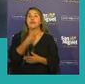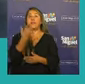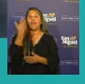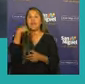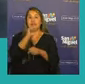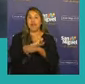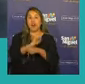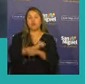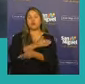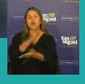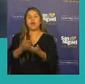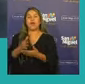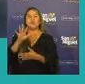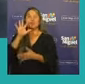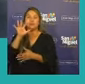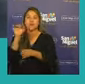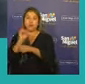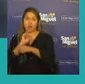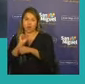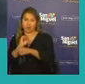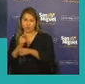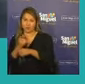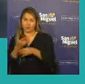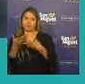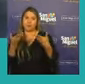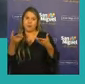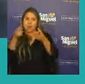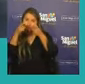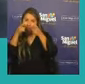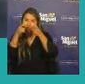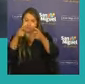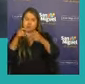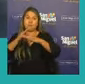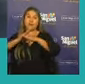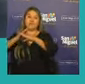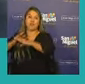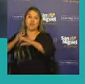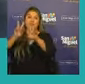más el servicio de prevención comunal.